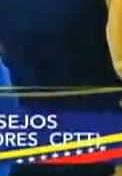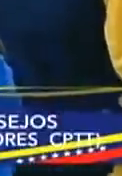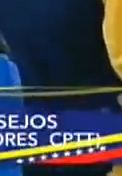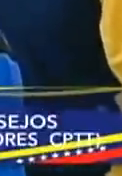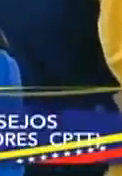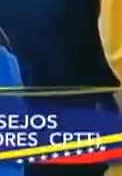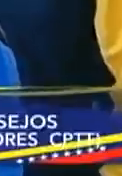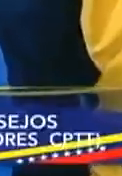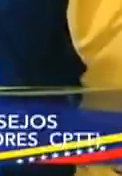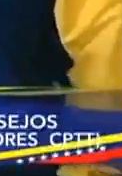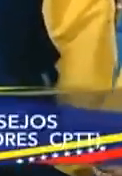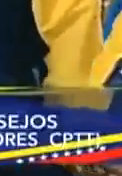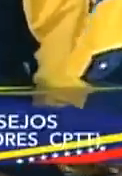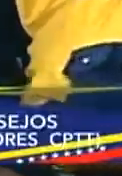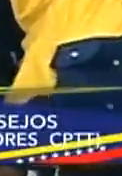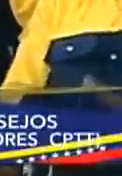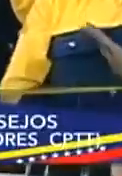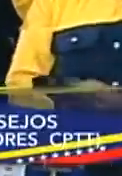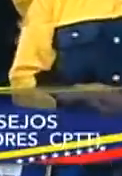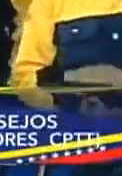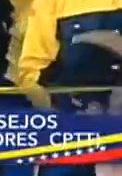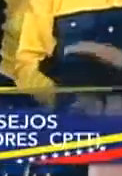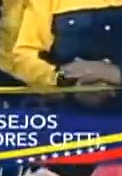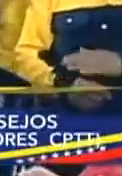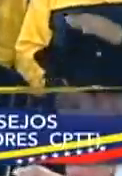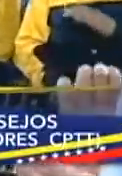Enséñame el camino, pues.